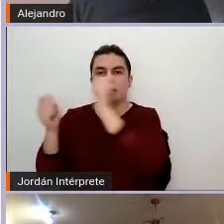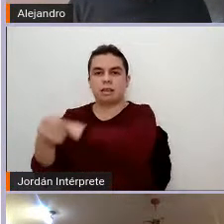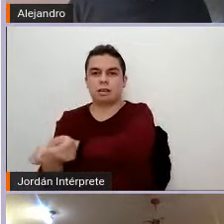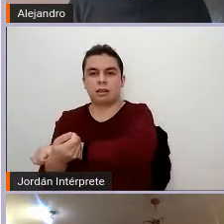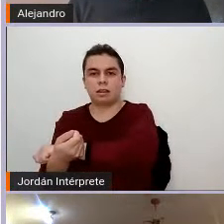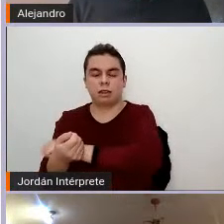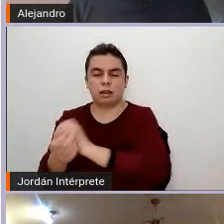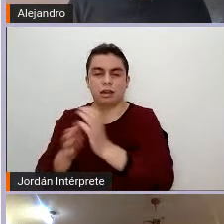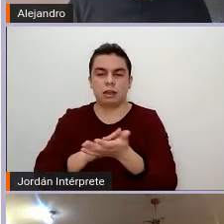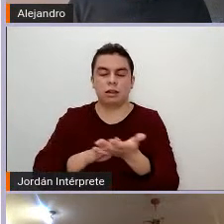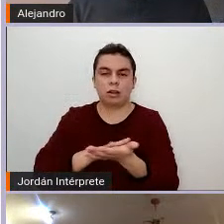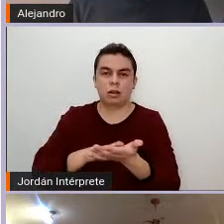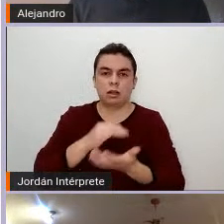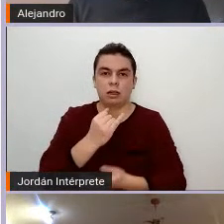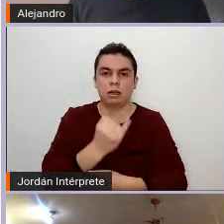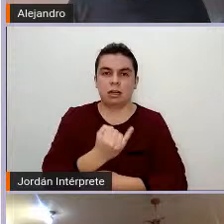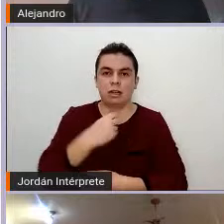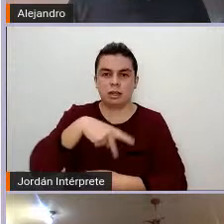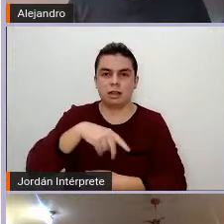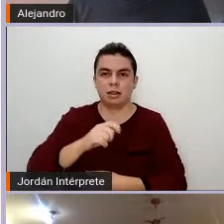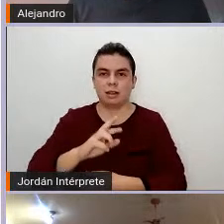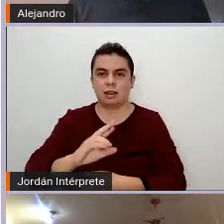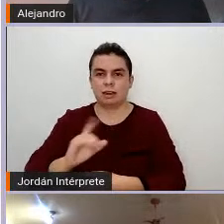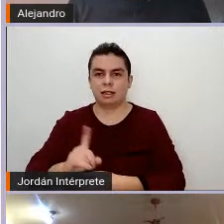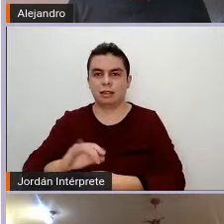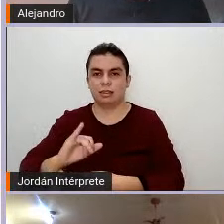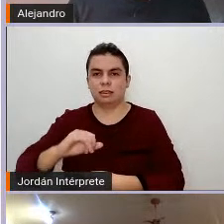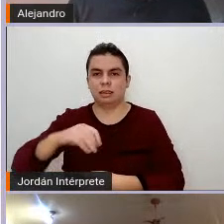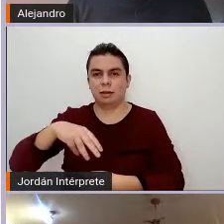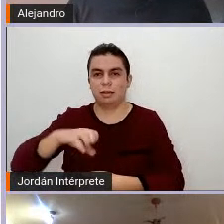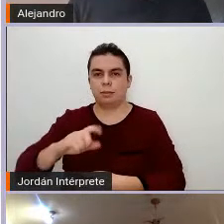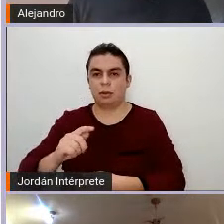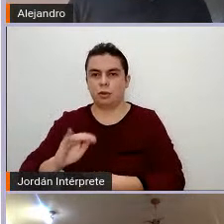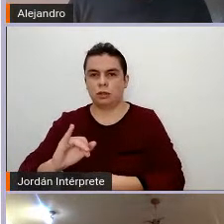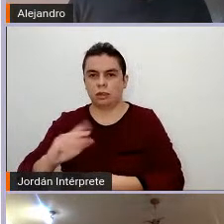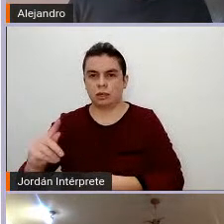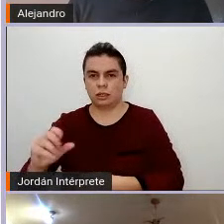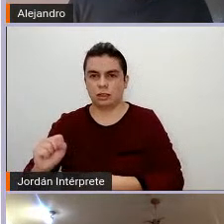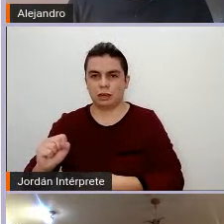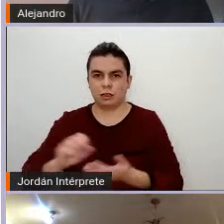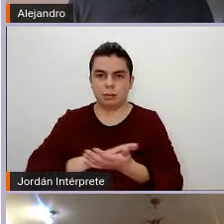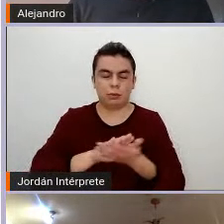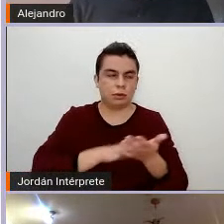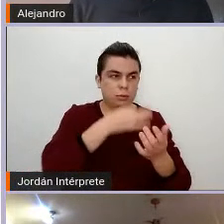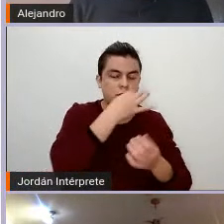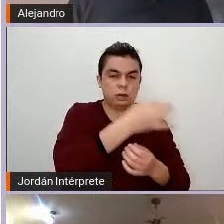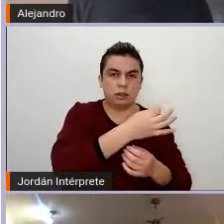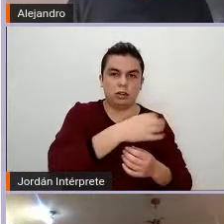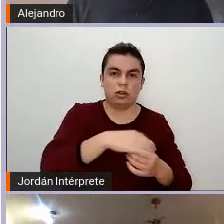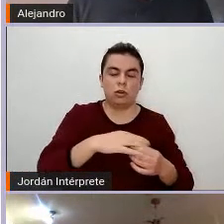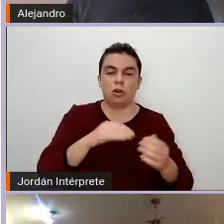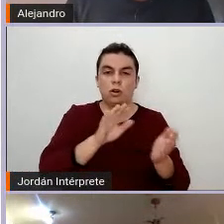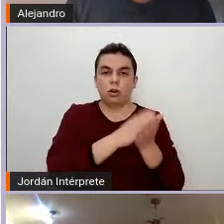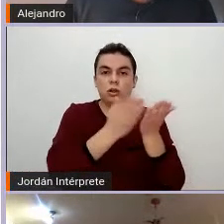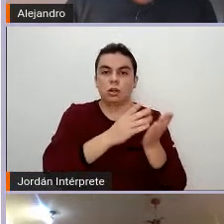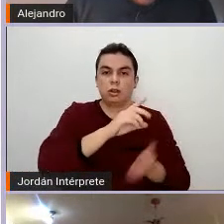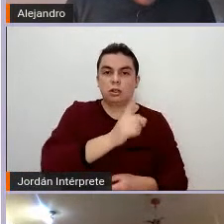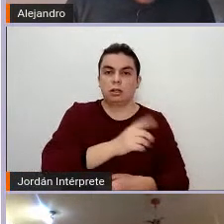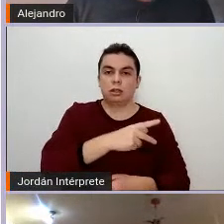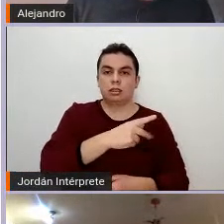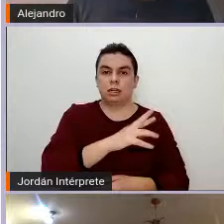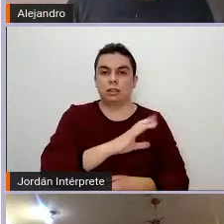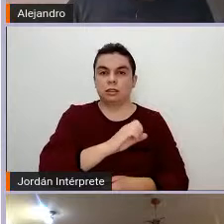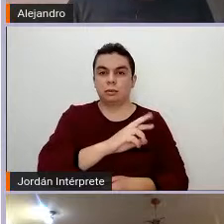relacionaba con la práctica musical cuando tradujo a Shakespeare. Así lo declaró, abro comillas, Lear de